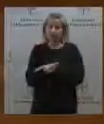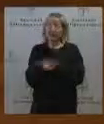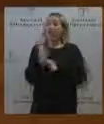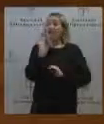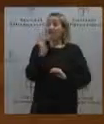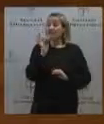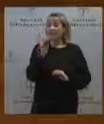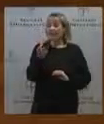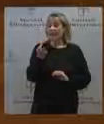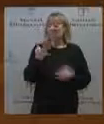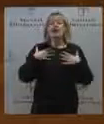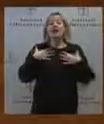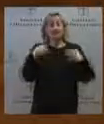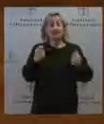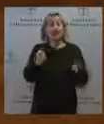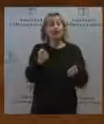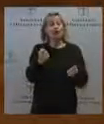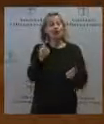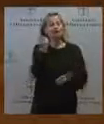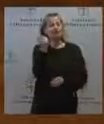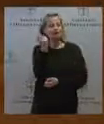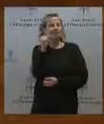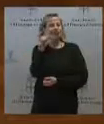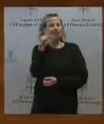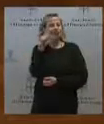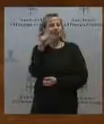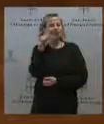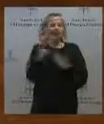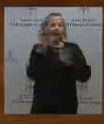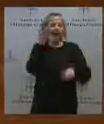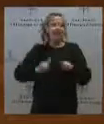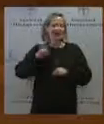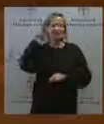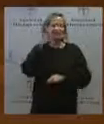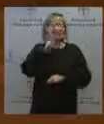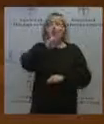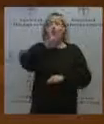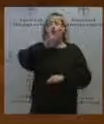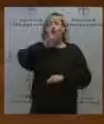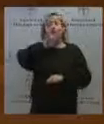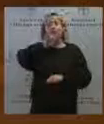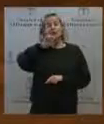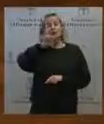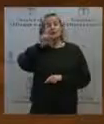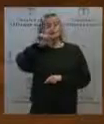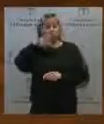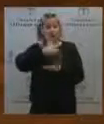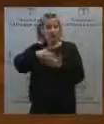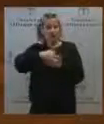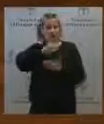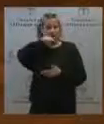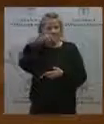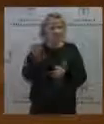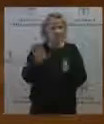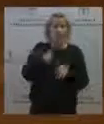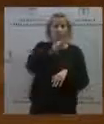presupuesto. 2.021 millones de euros. Esto equivale a alrededor de unos 2.000 euros por asturiano. Bueno,